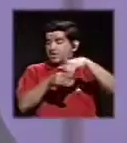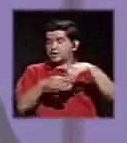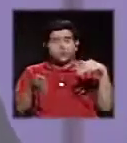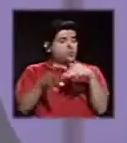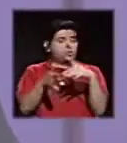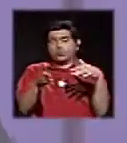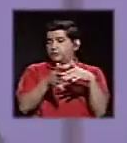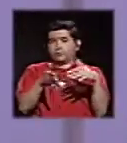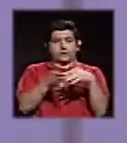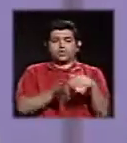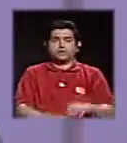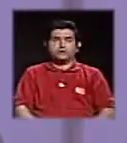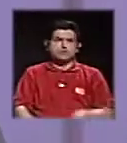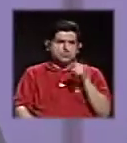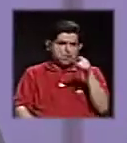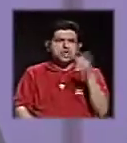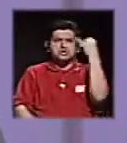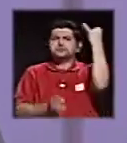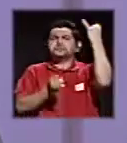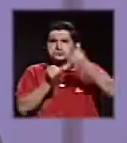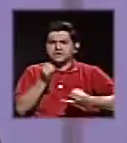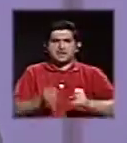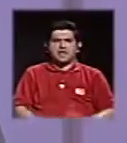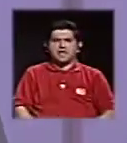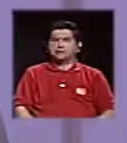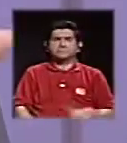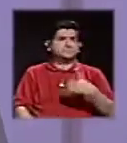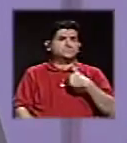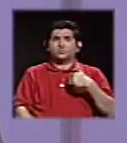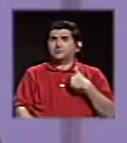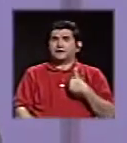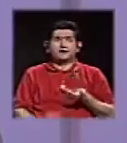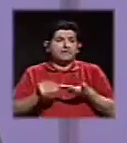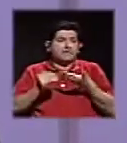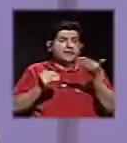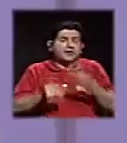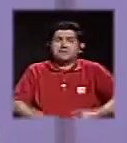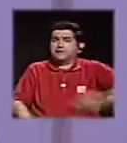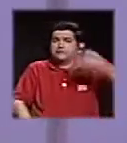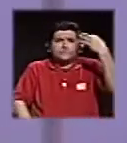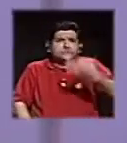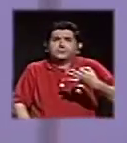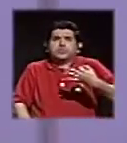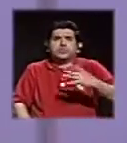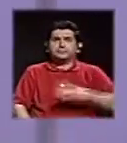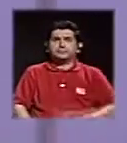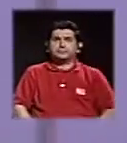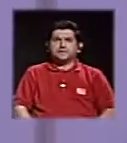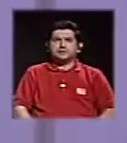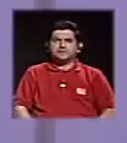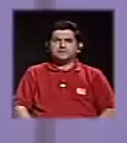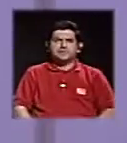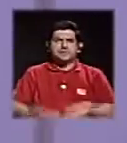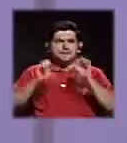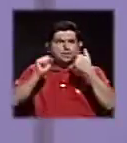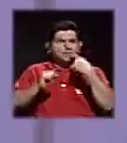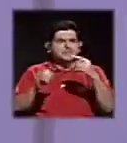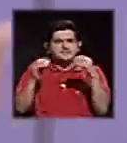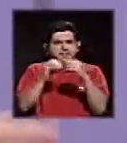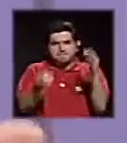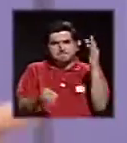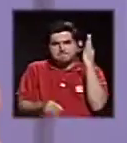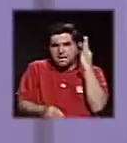y si bien ellos concluyen de que no no tenían elementos contundentes para para ver si porque había